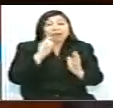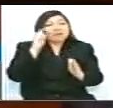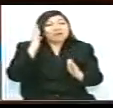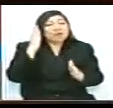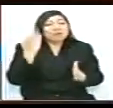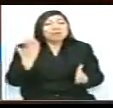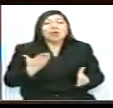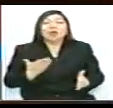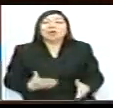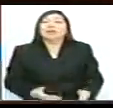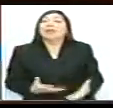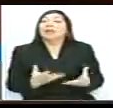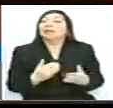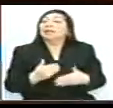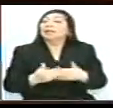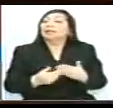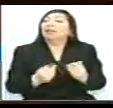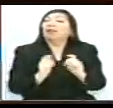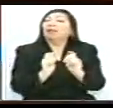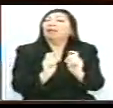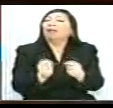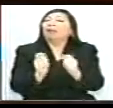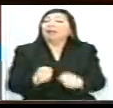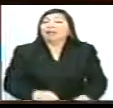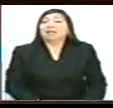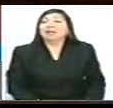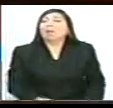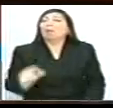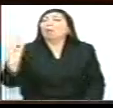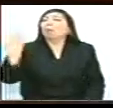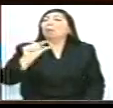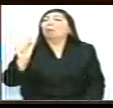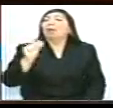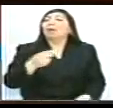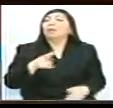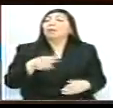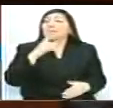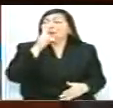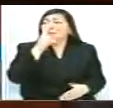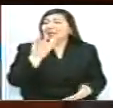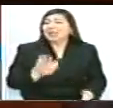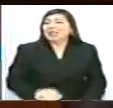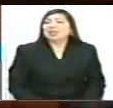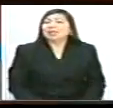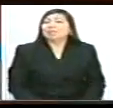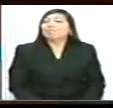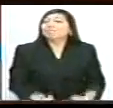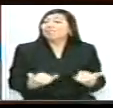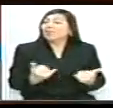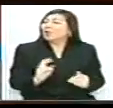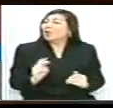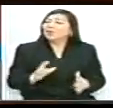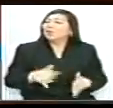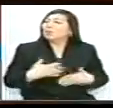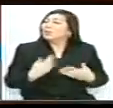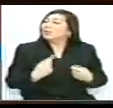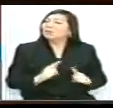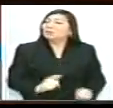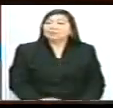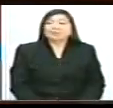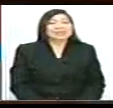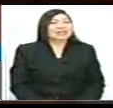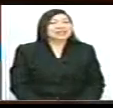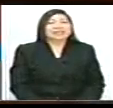fujimorista, él quiere seguir regalando, barateando los recursos de la patria. Y eso no se puede permitir,